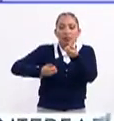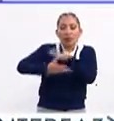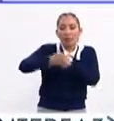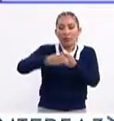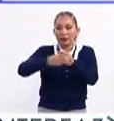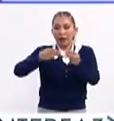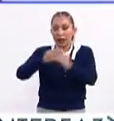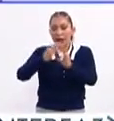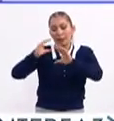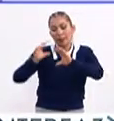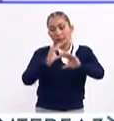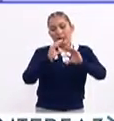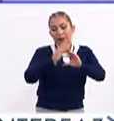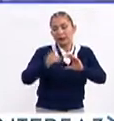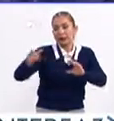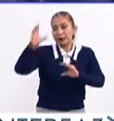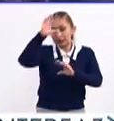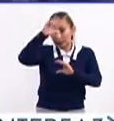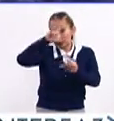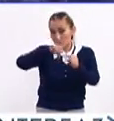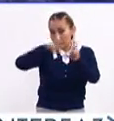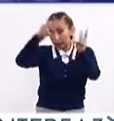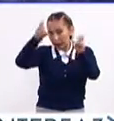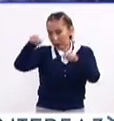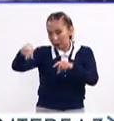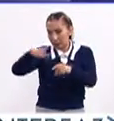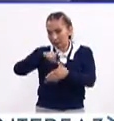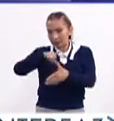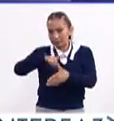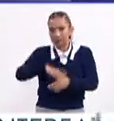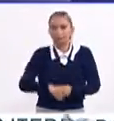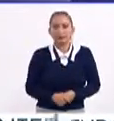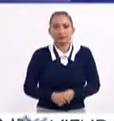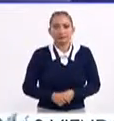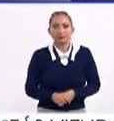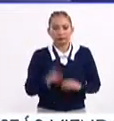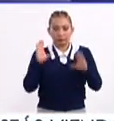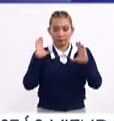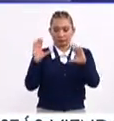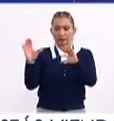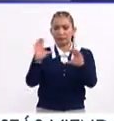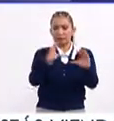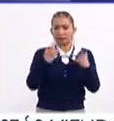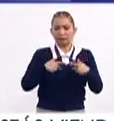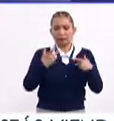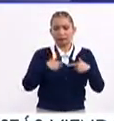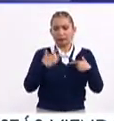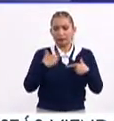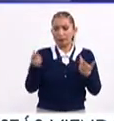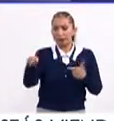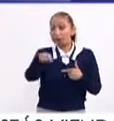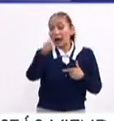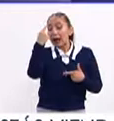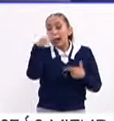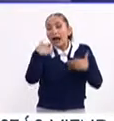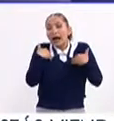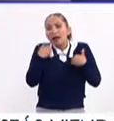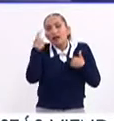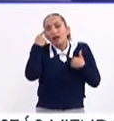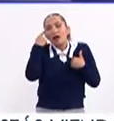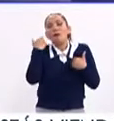de materiales de enseñanza de las ciencias sociales en América Latina. Formar a la gente, pero sobre todo capacitar a la gente para